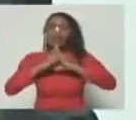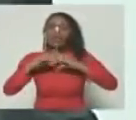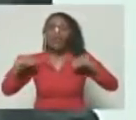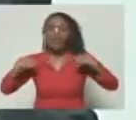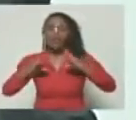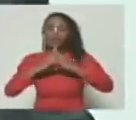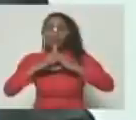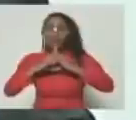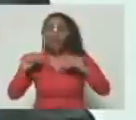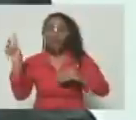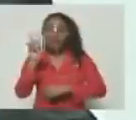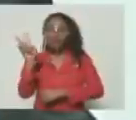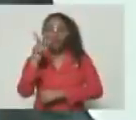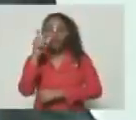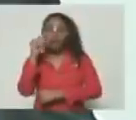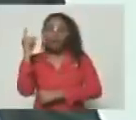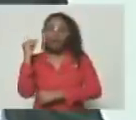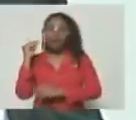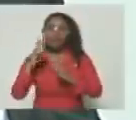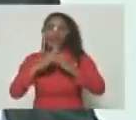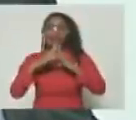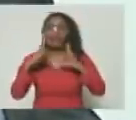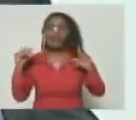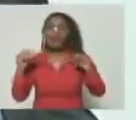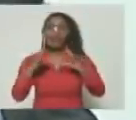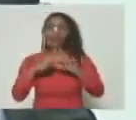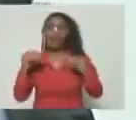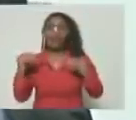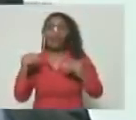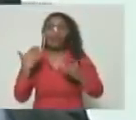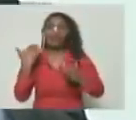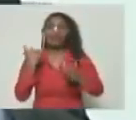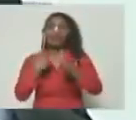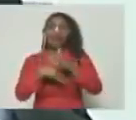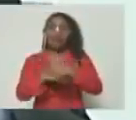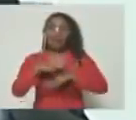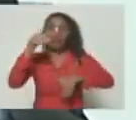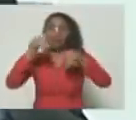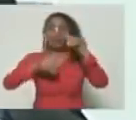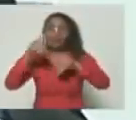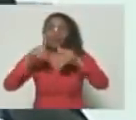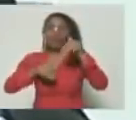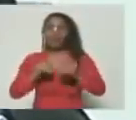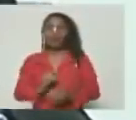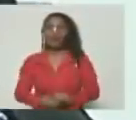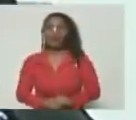todas las venezolanas y todos los venezolanos salgamos a votar.